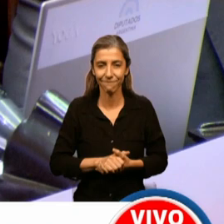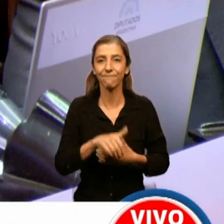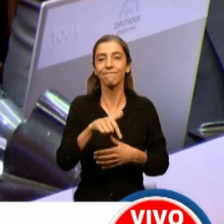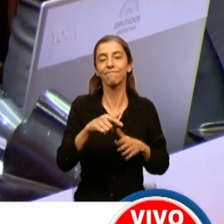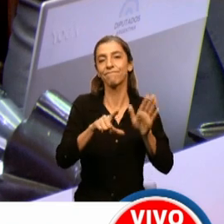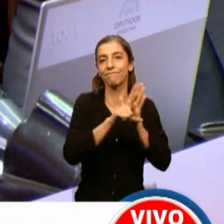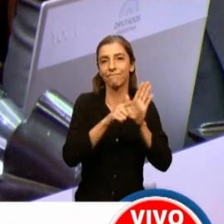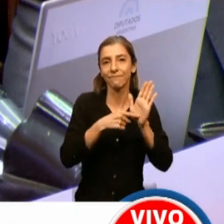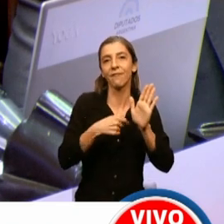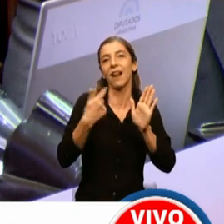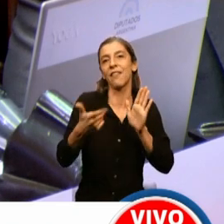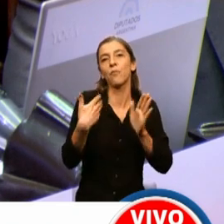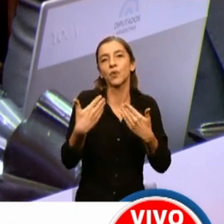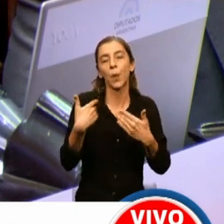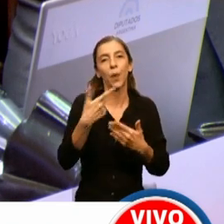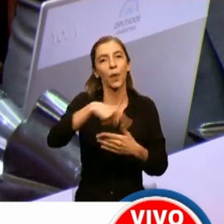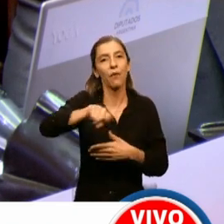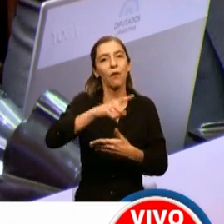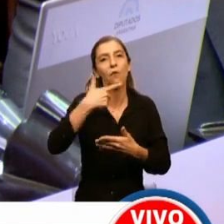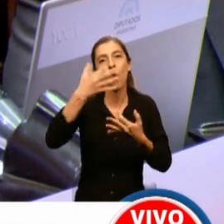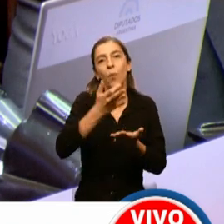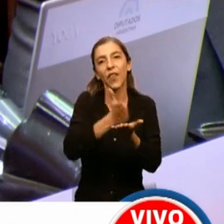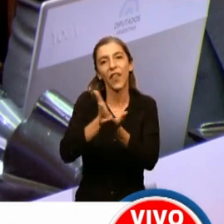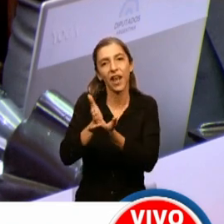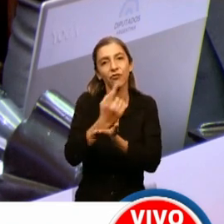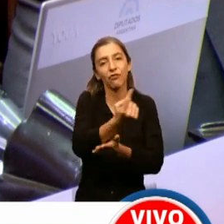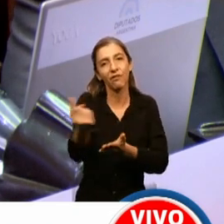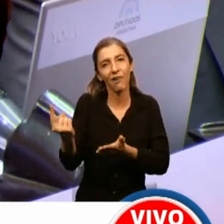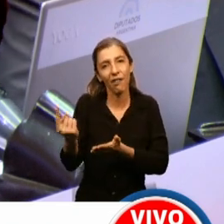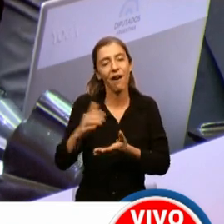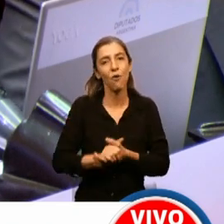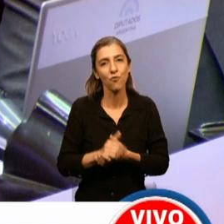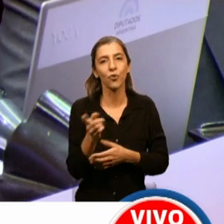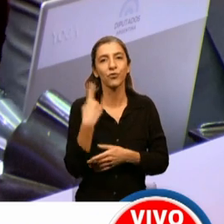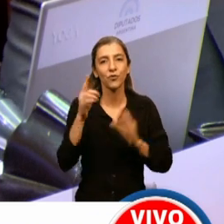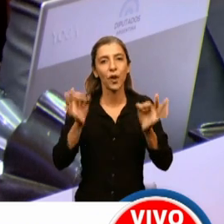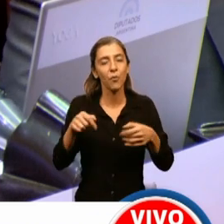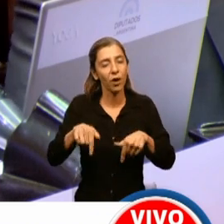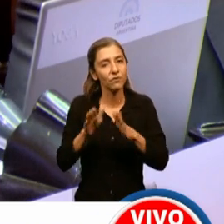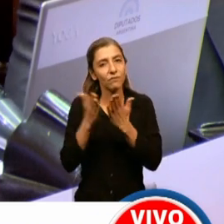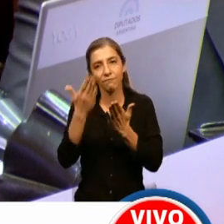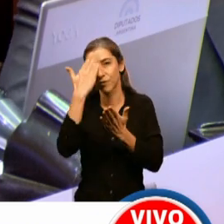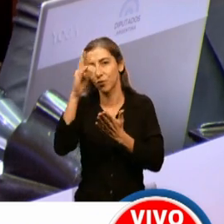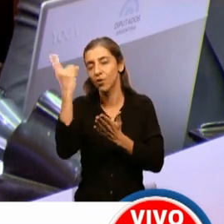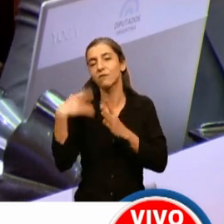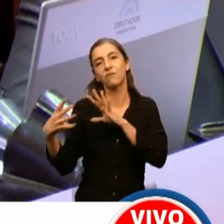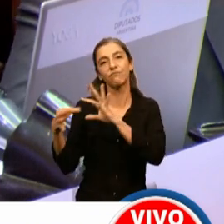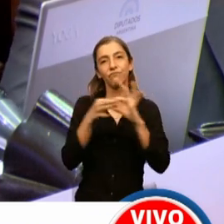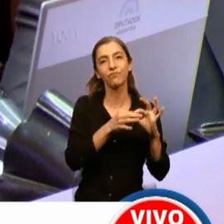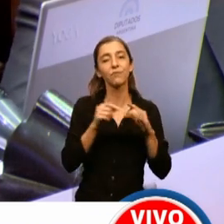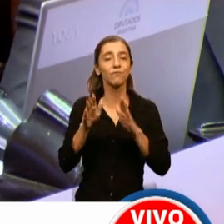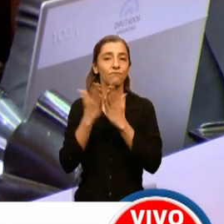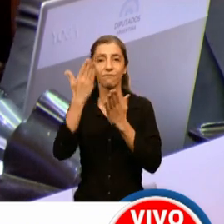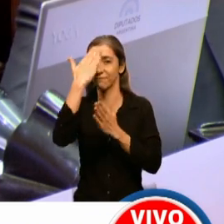derechos fundamentales que se hagan realidad y que nos estamos ajustando a un compromiso constitucional de igualdad